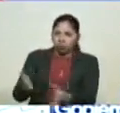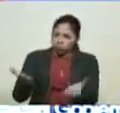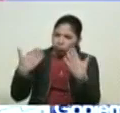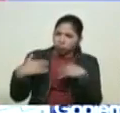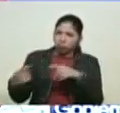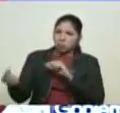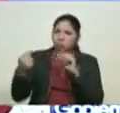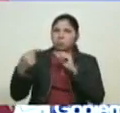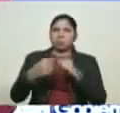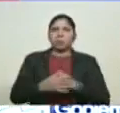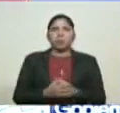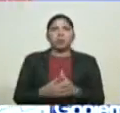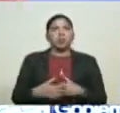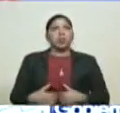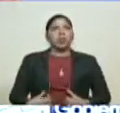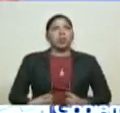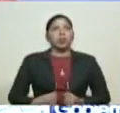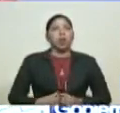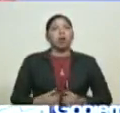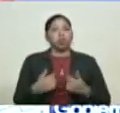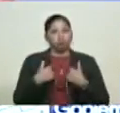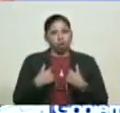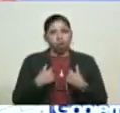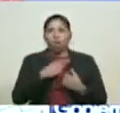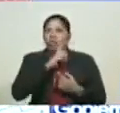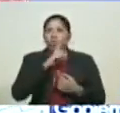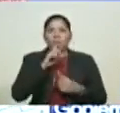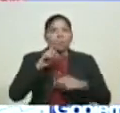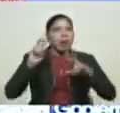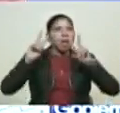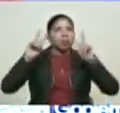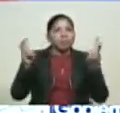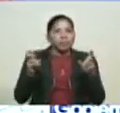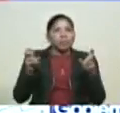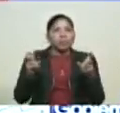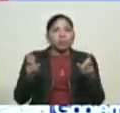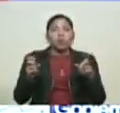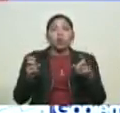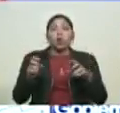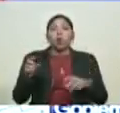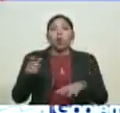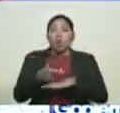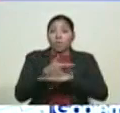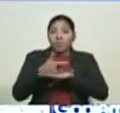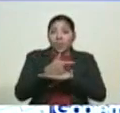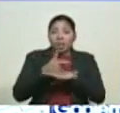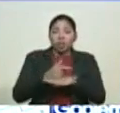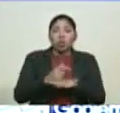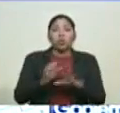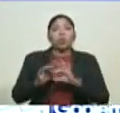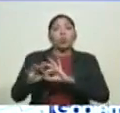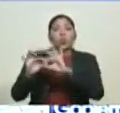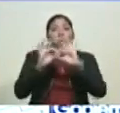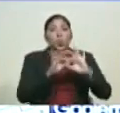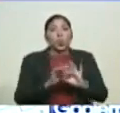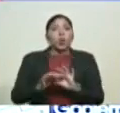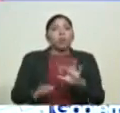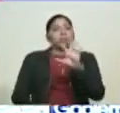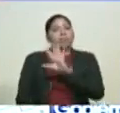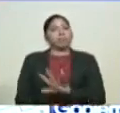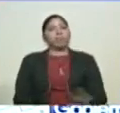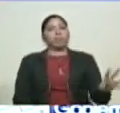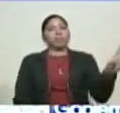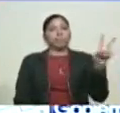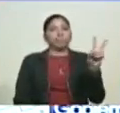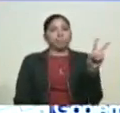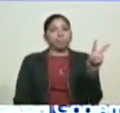llamaría gobierno de unidad nacional. Verdadera unidad nacional. Y yo ya lo he